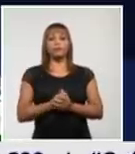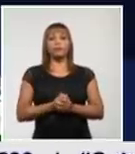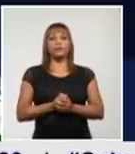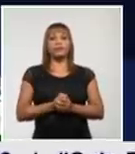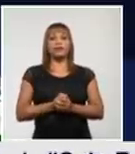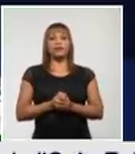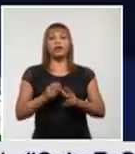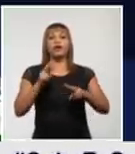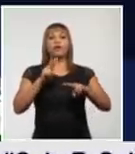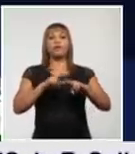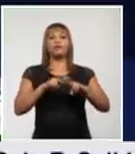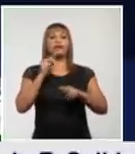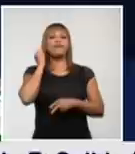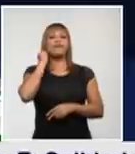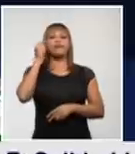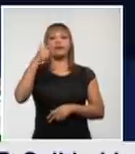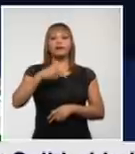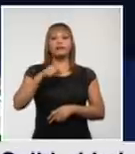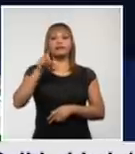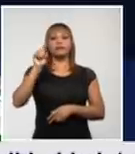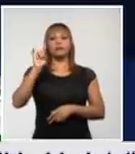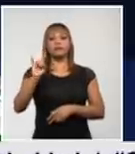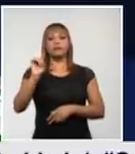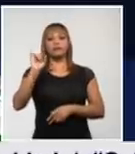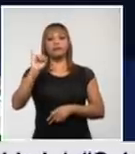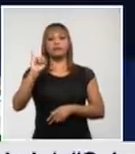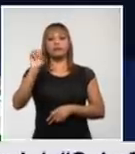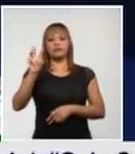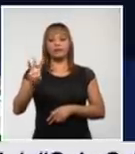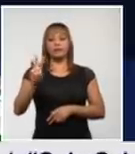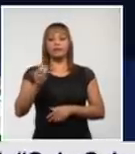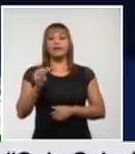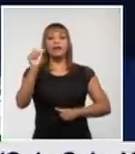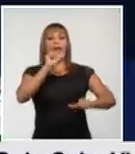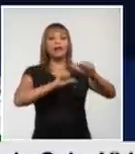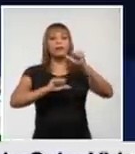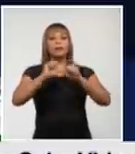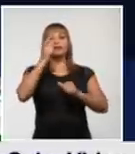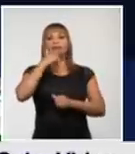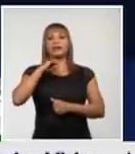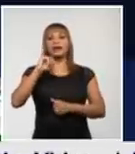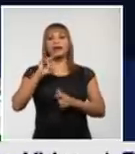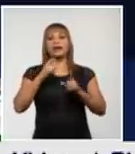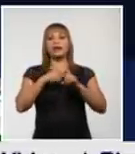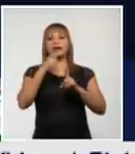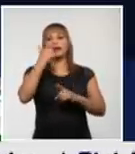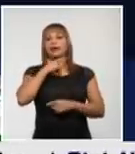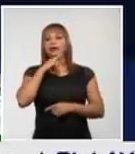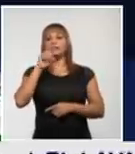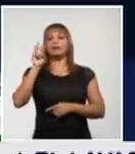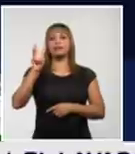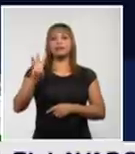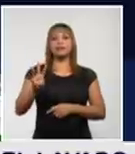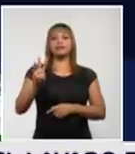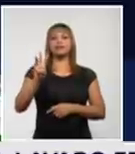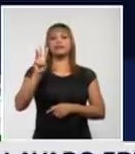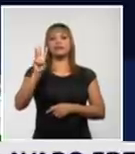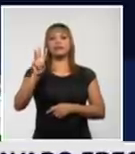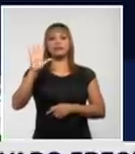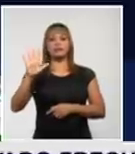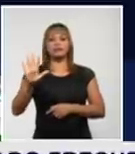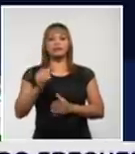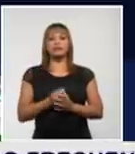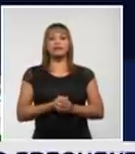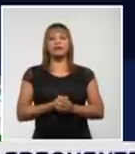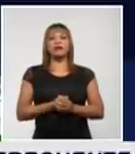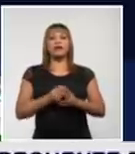Fajardo 363, Laboratorios AICA 335, Hospital